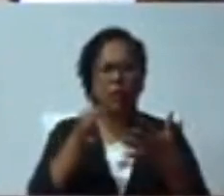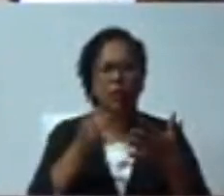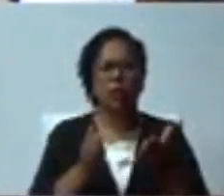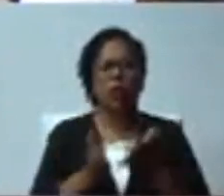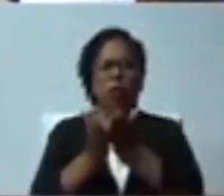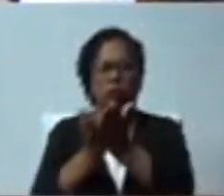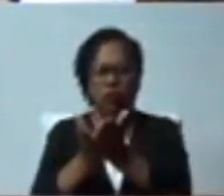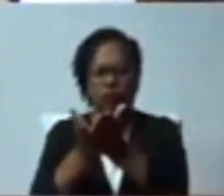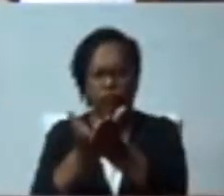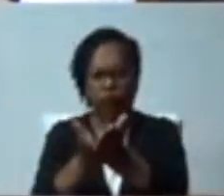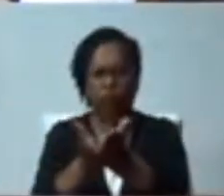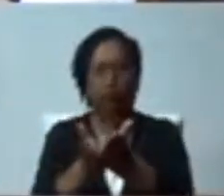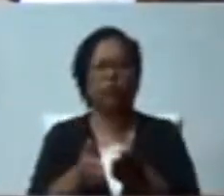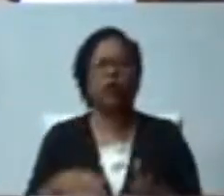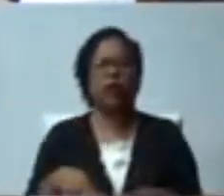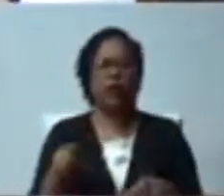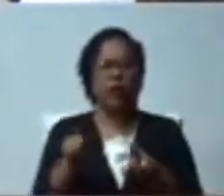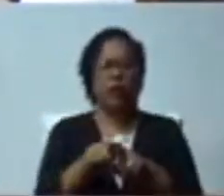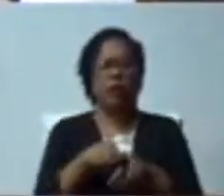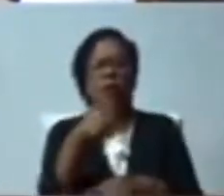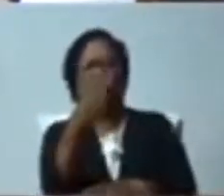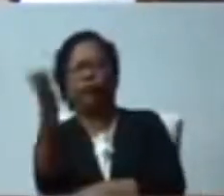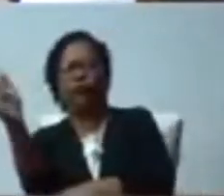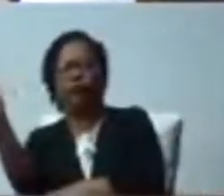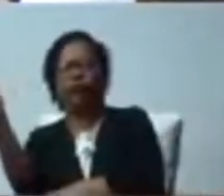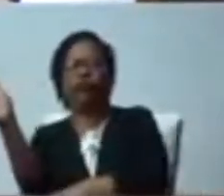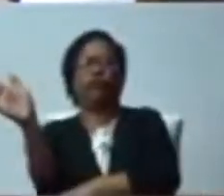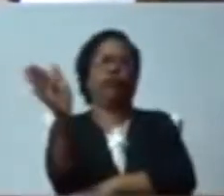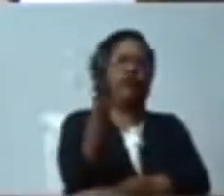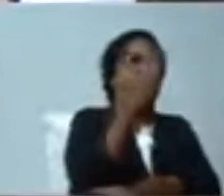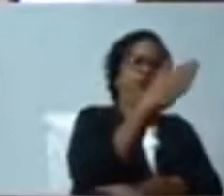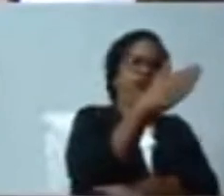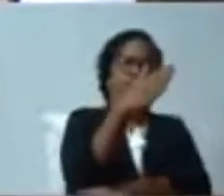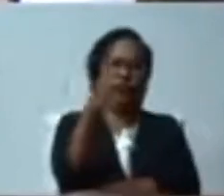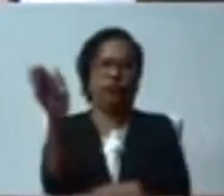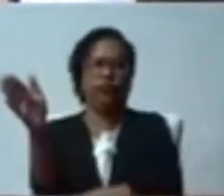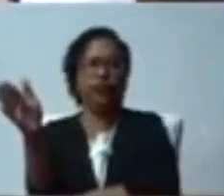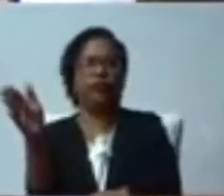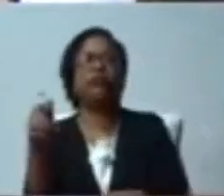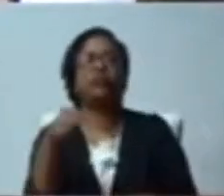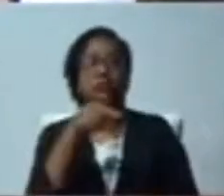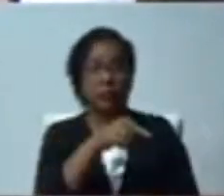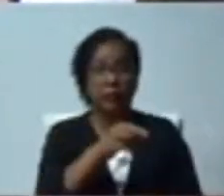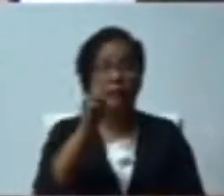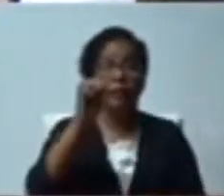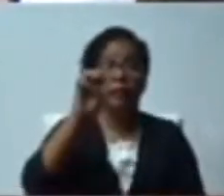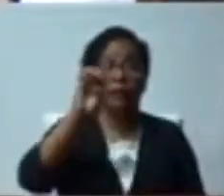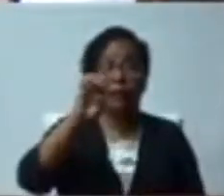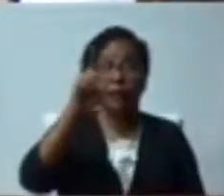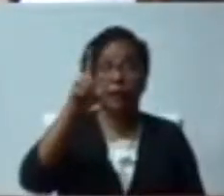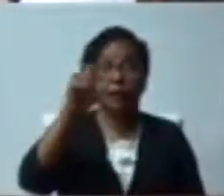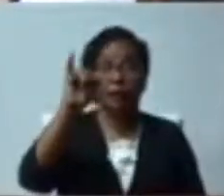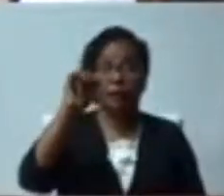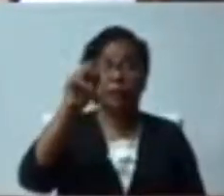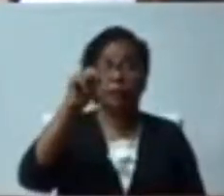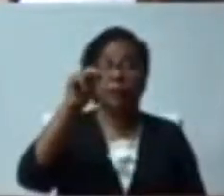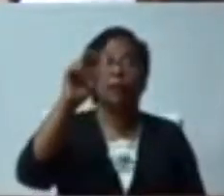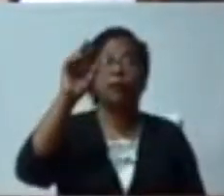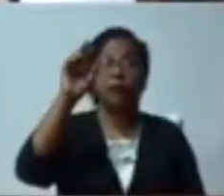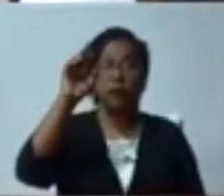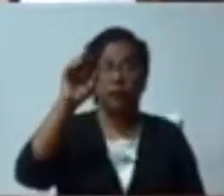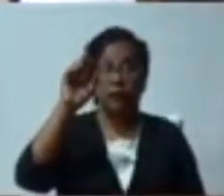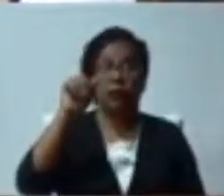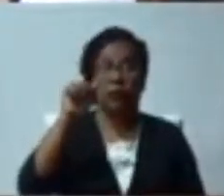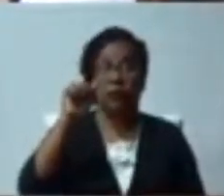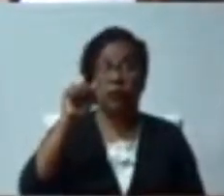amigo Juan Medina también hizo su reclamo, yo me di cuenta que ciertamente